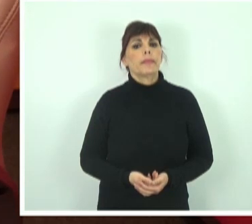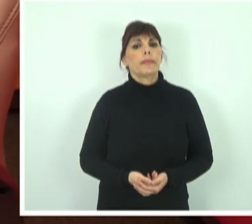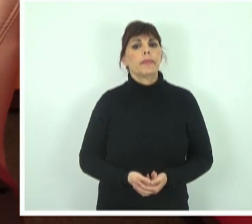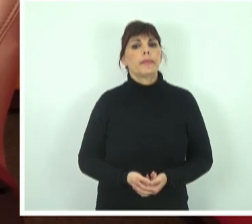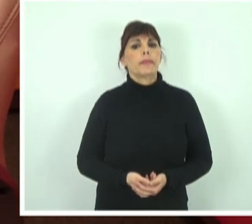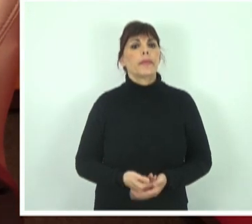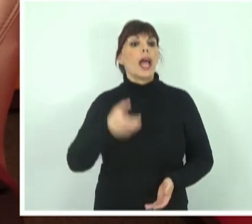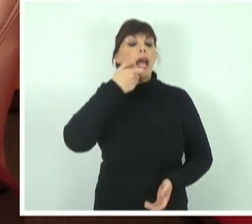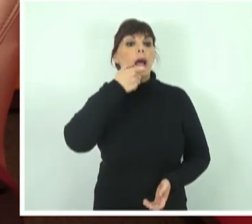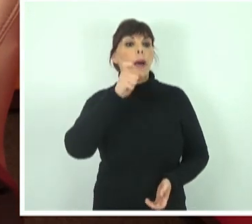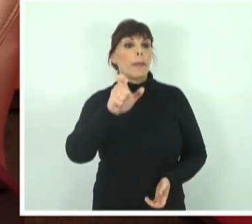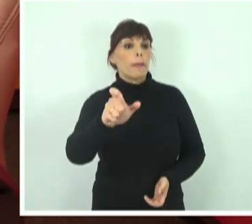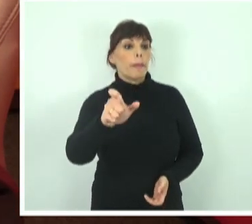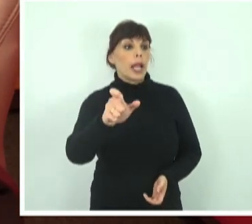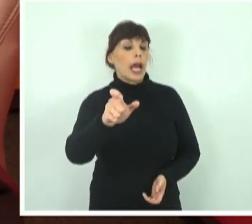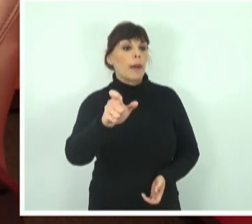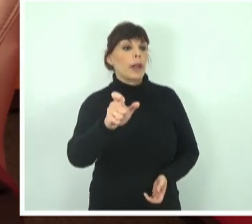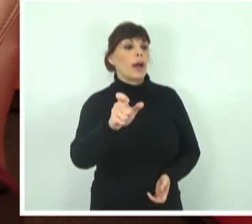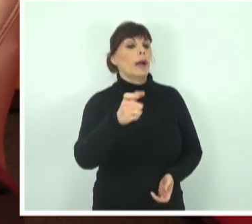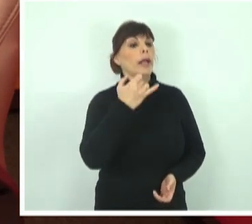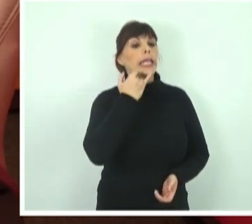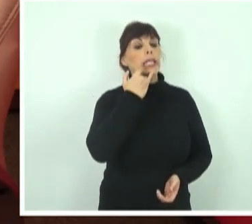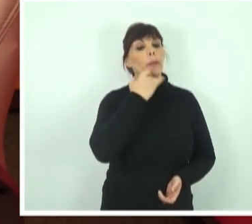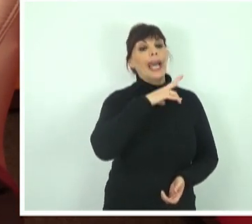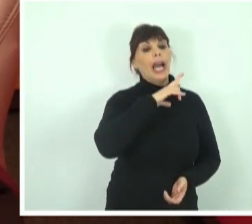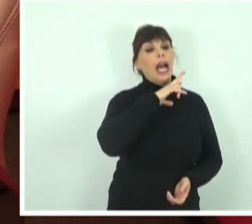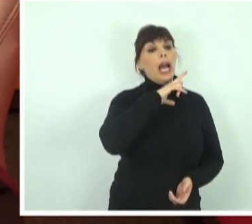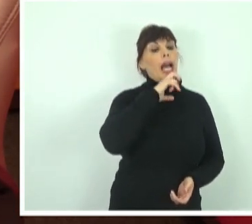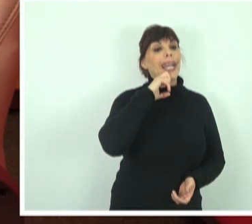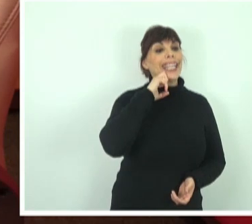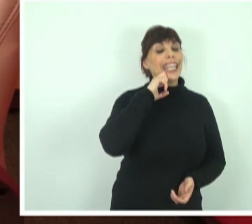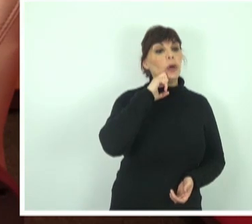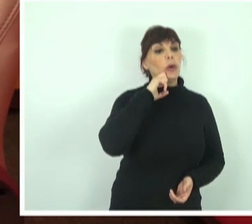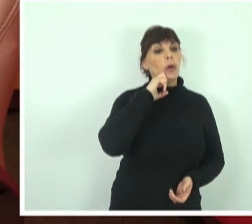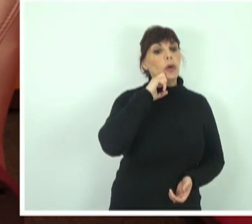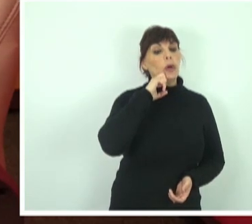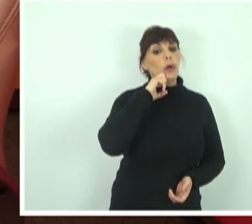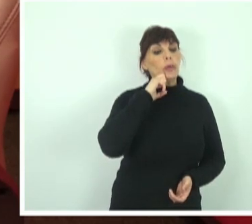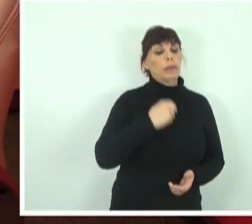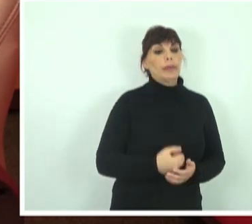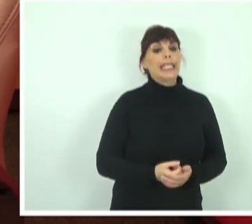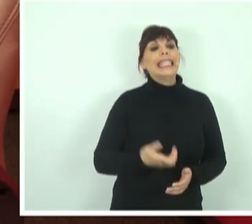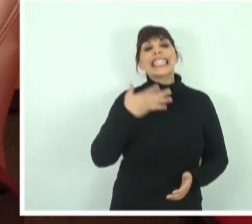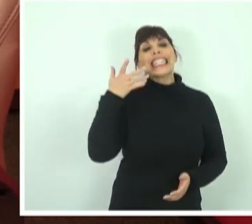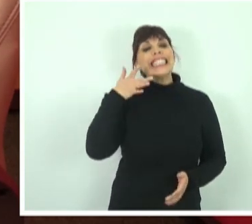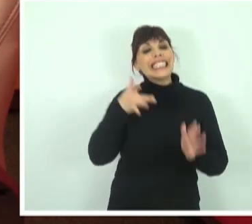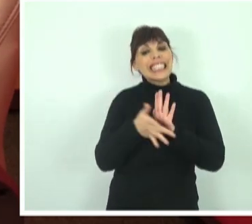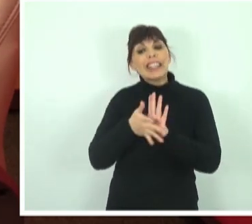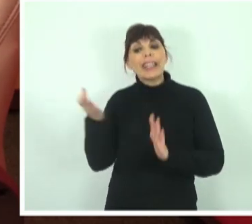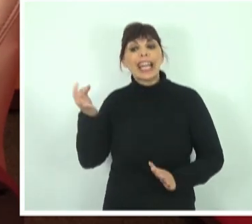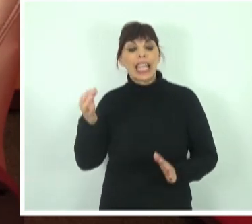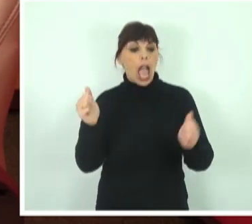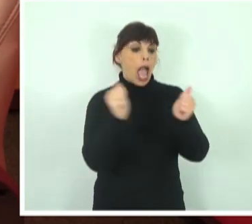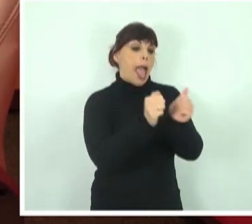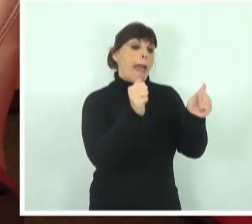Proviene de la palabra antiguamente marmonía, de la palabra mármol. Cuando el mármol en las canteras